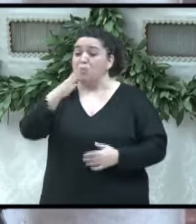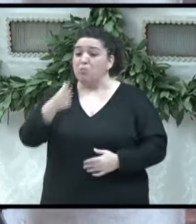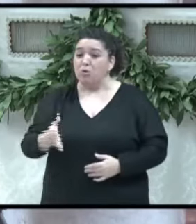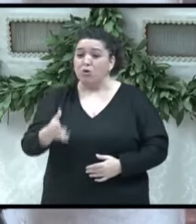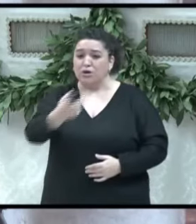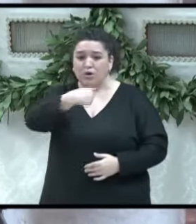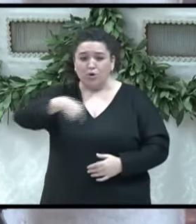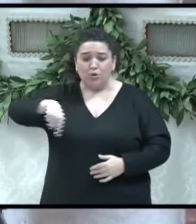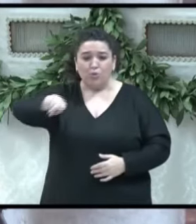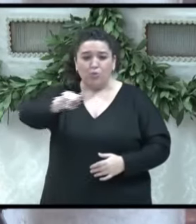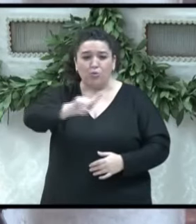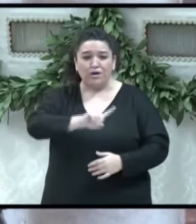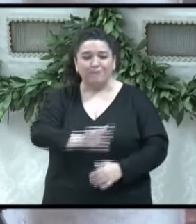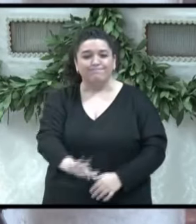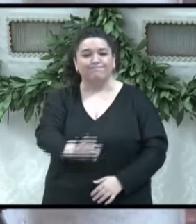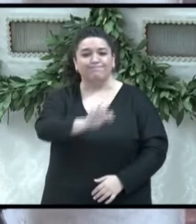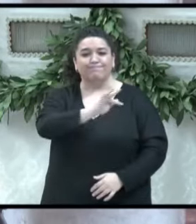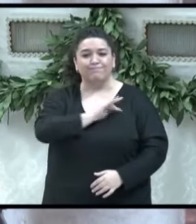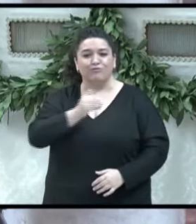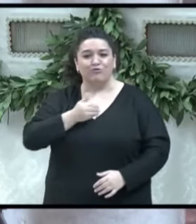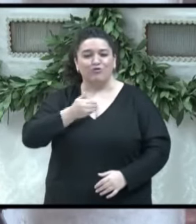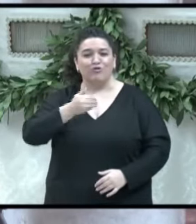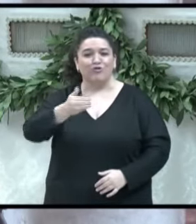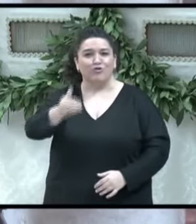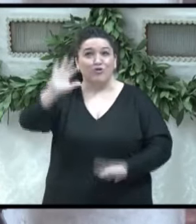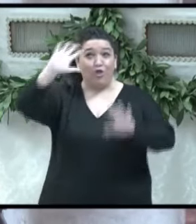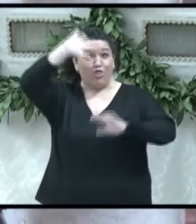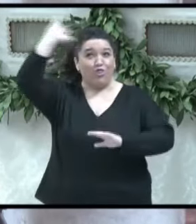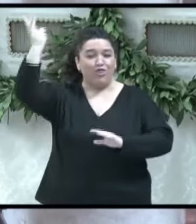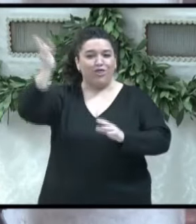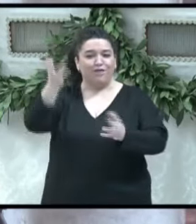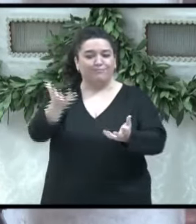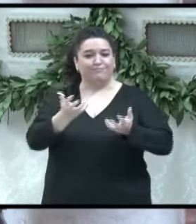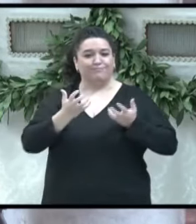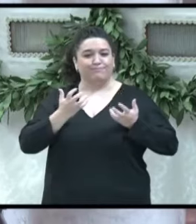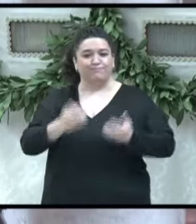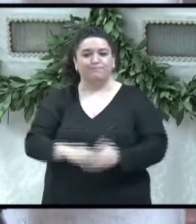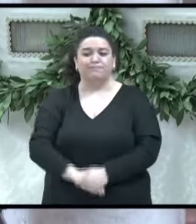porque vuestra recompensa será grande en el